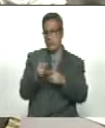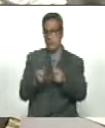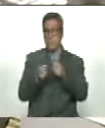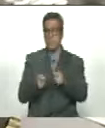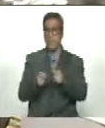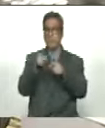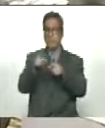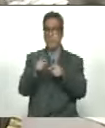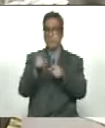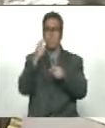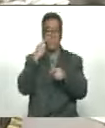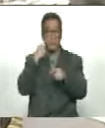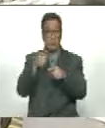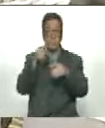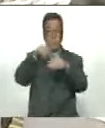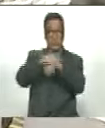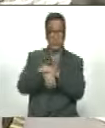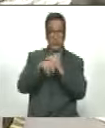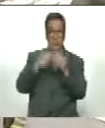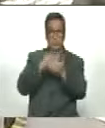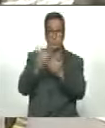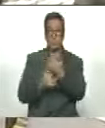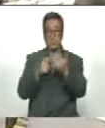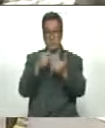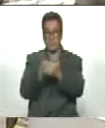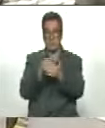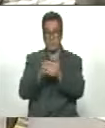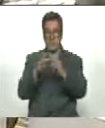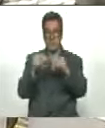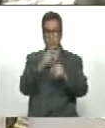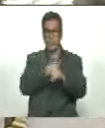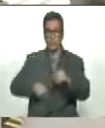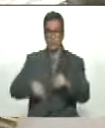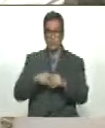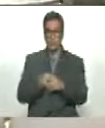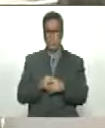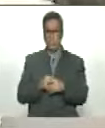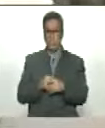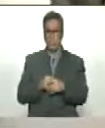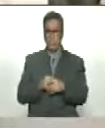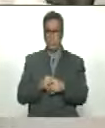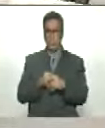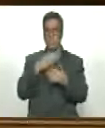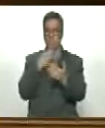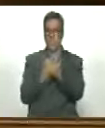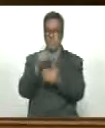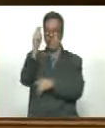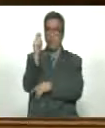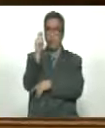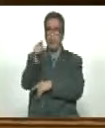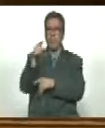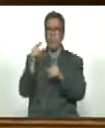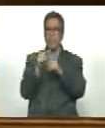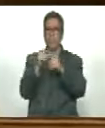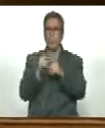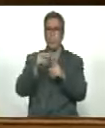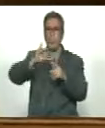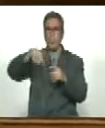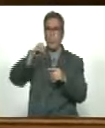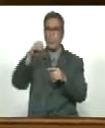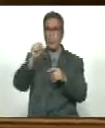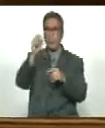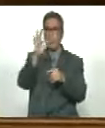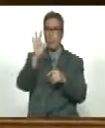intentar que estas observaciones se incorporen al proyecto de presupuesto. Es todo, señor presidente. Gracias, diputado. Dejamos el derecho para el diputado Jesús